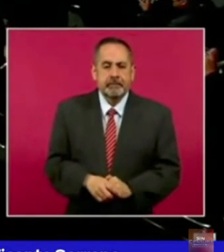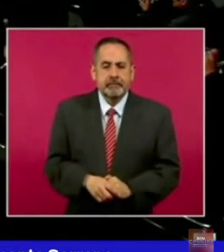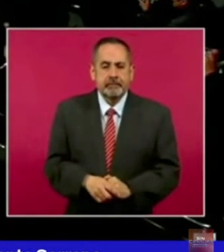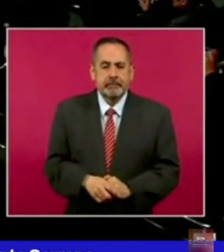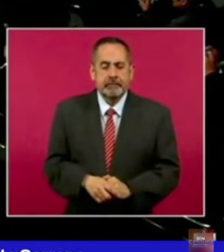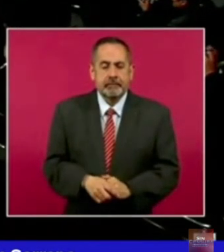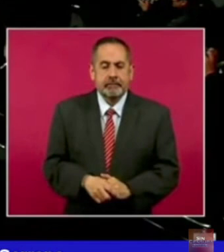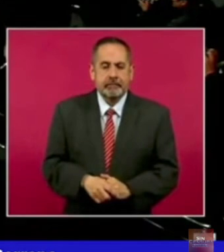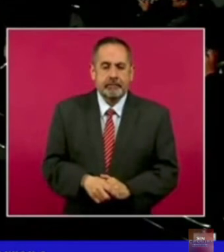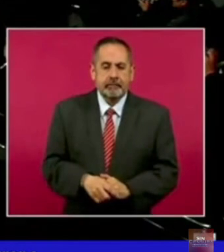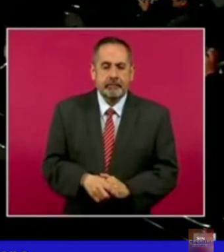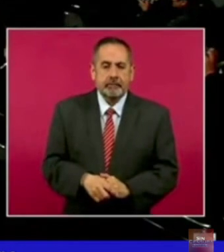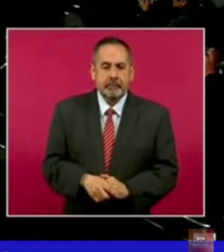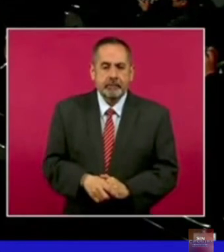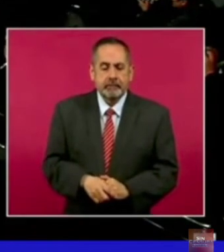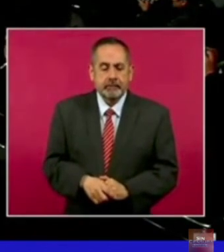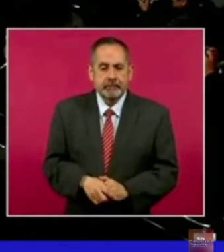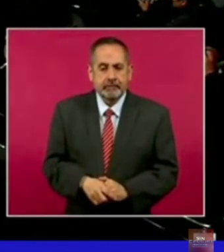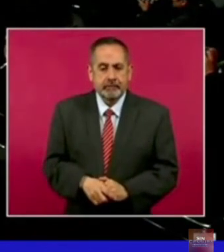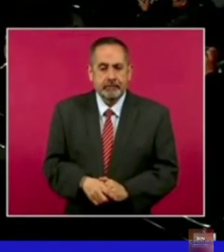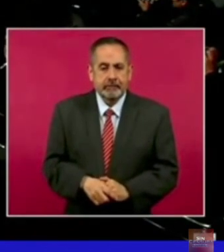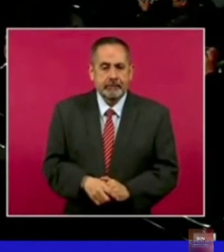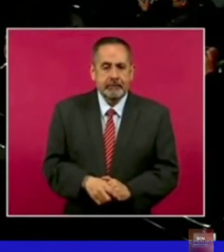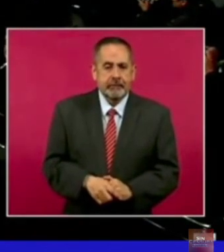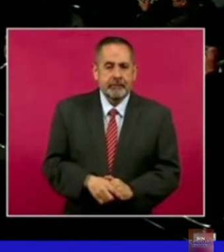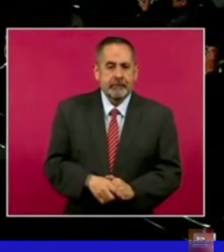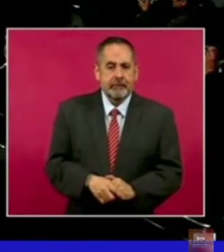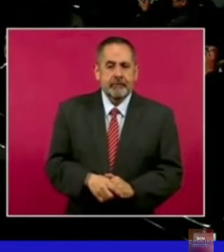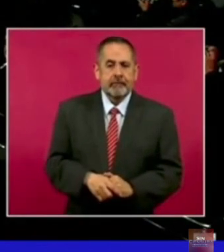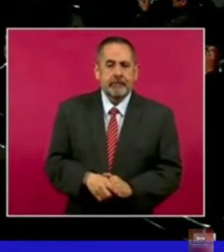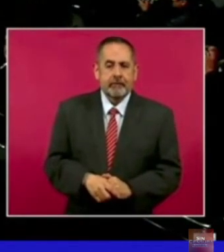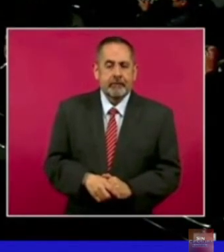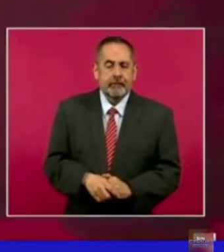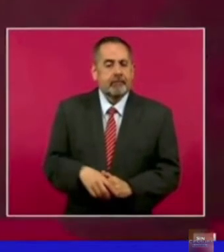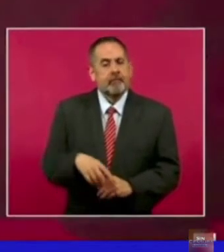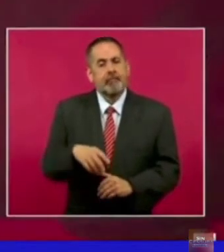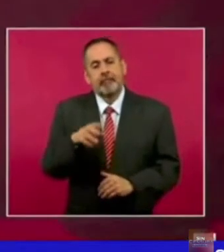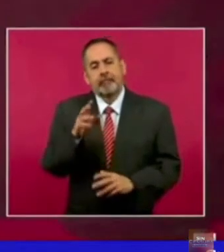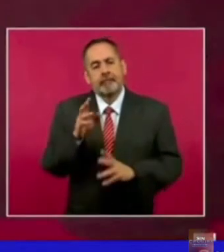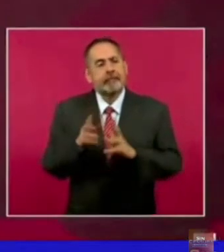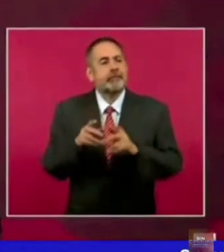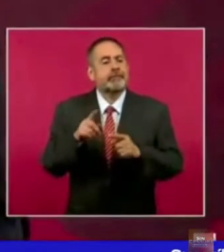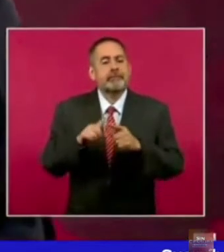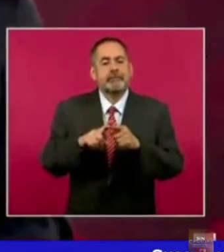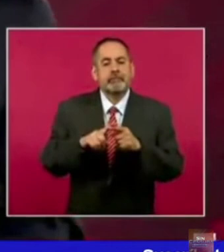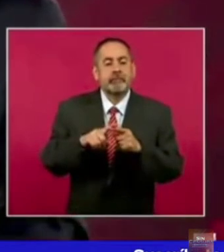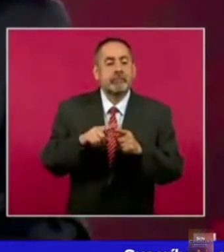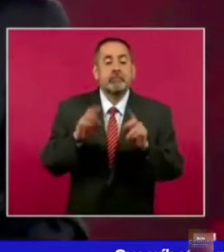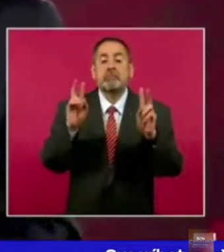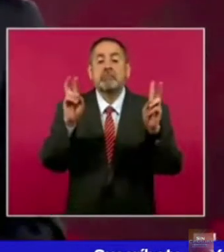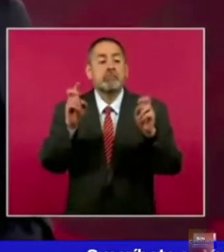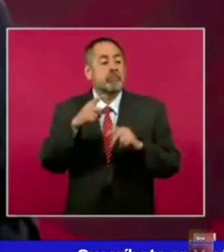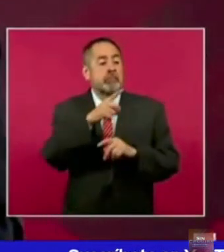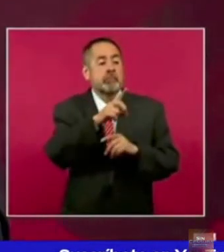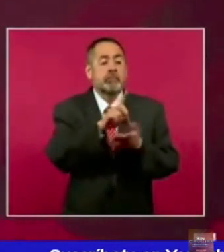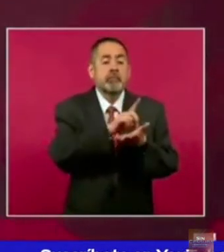o las organizaciones supuestas defensoras de derechos